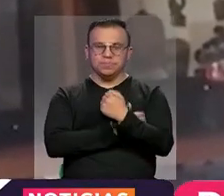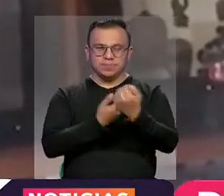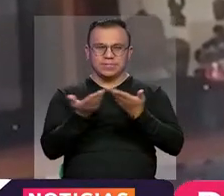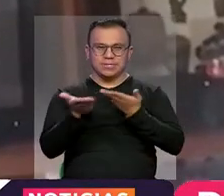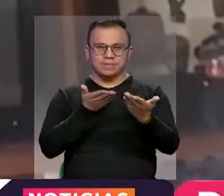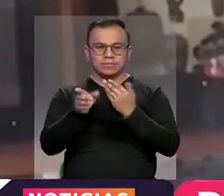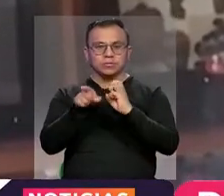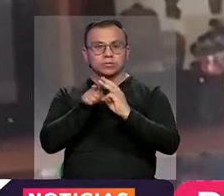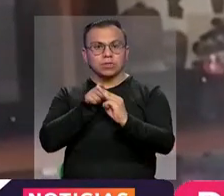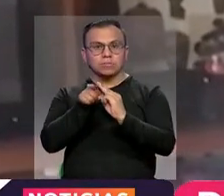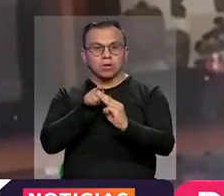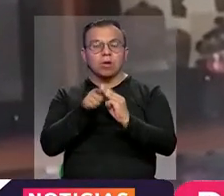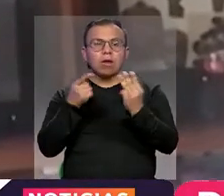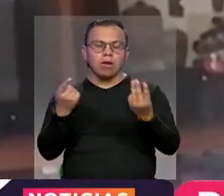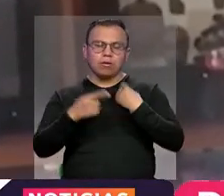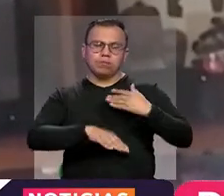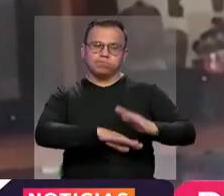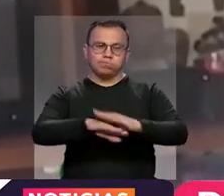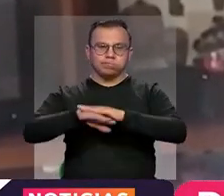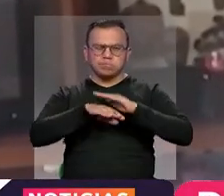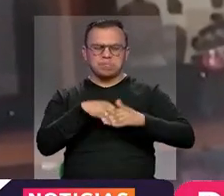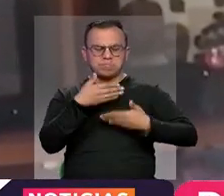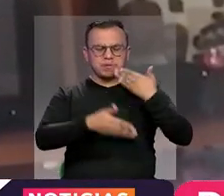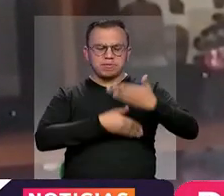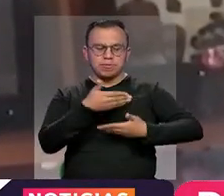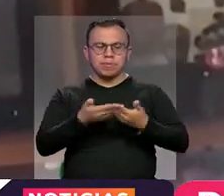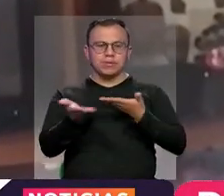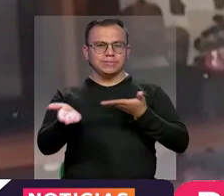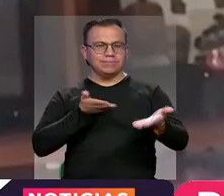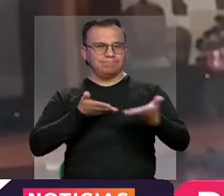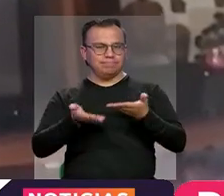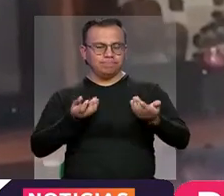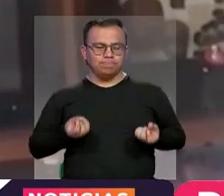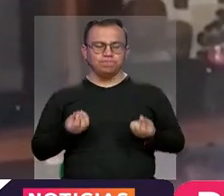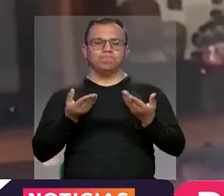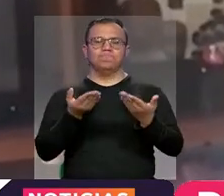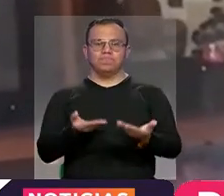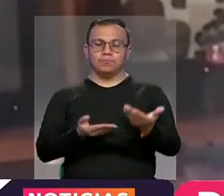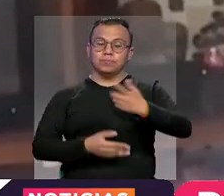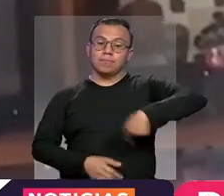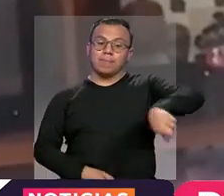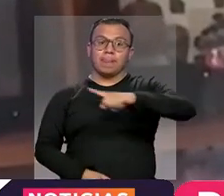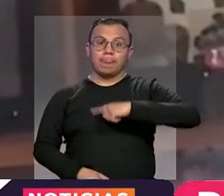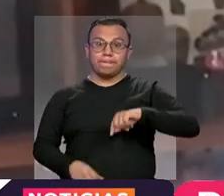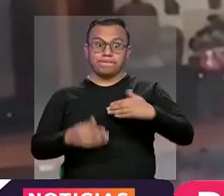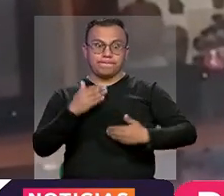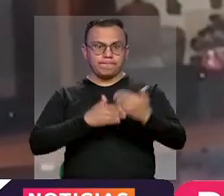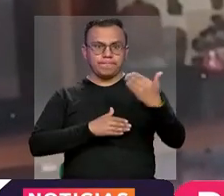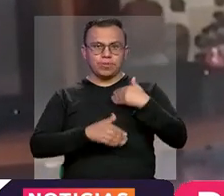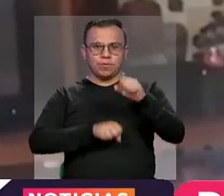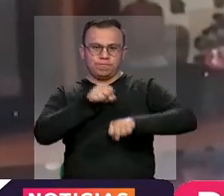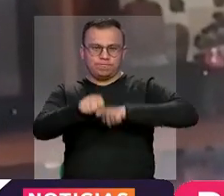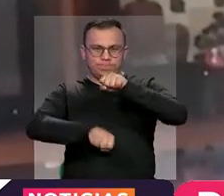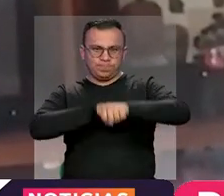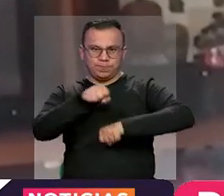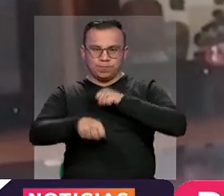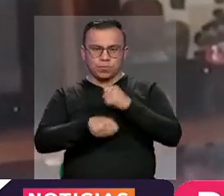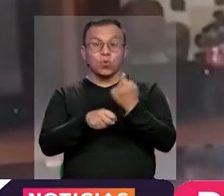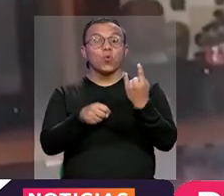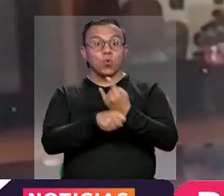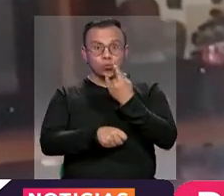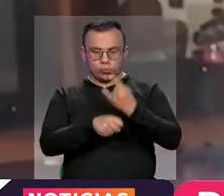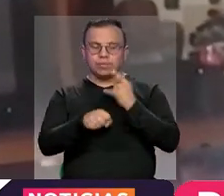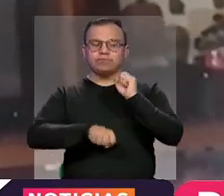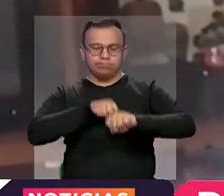Transporte que le apunta a facilitar la prestación del servicio en triciclos que sean